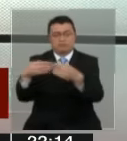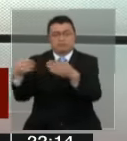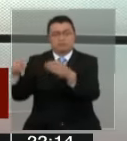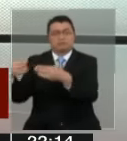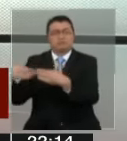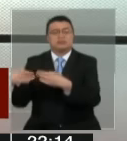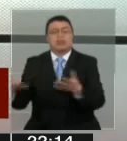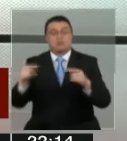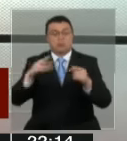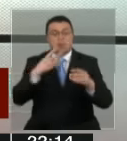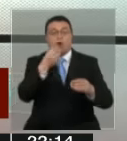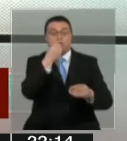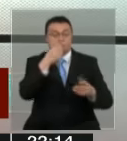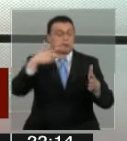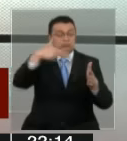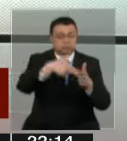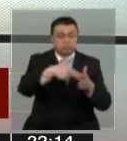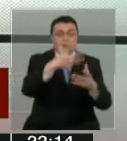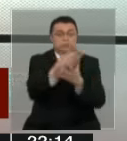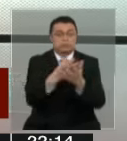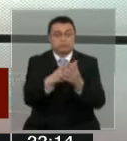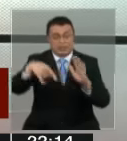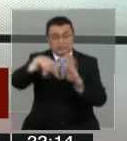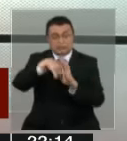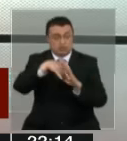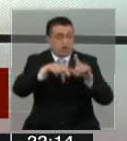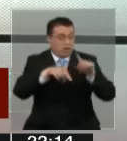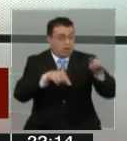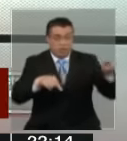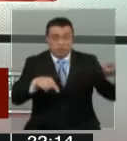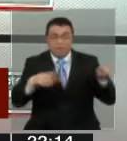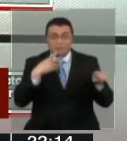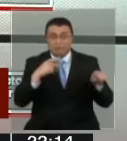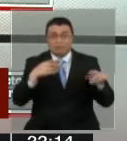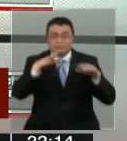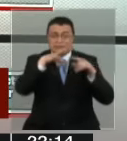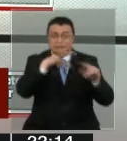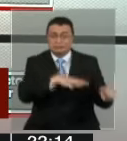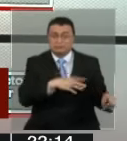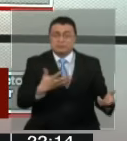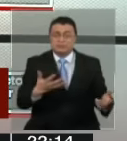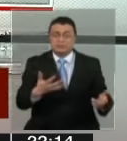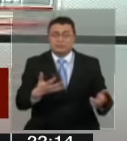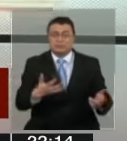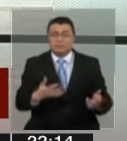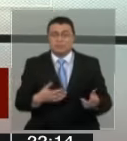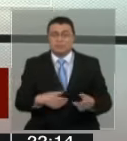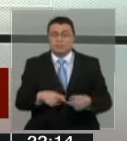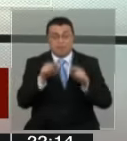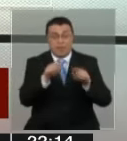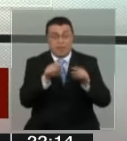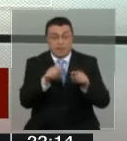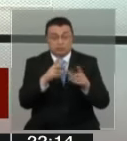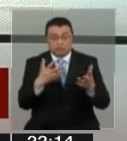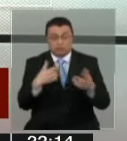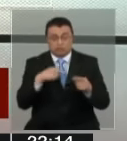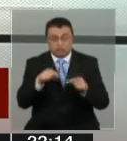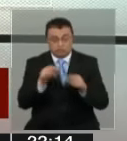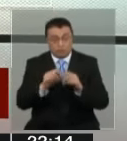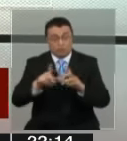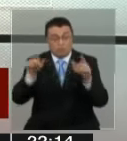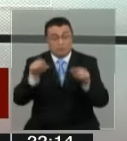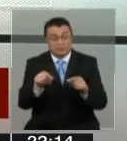desabasteciendo de alimentos, de combustible a los propios chilotes. Y eso, esa presión, sí, no, a ellos totalmente, por eso partí de esa